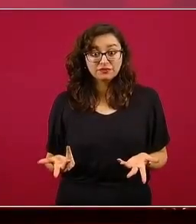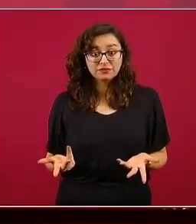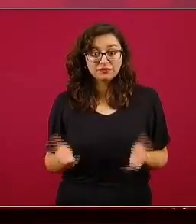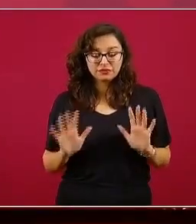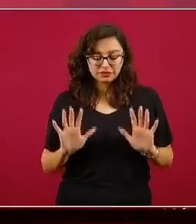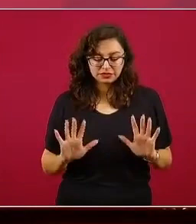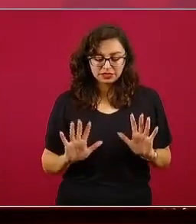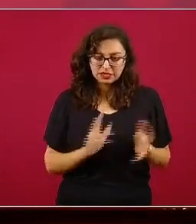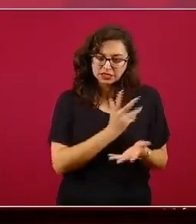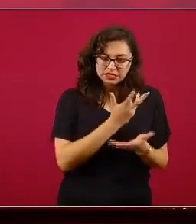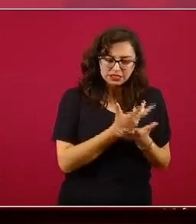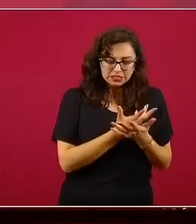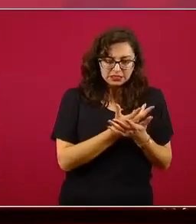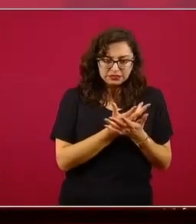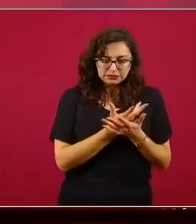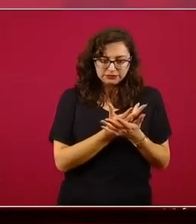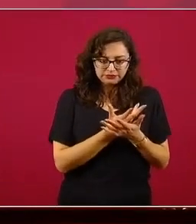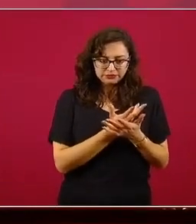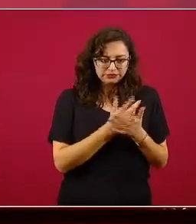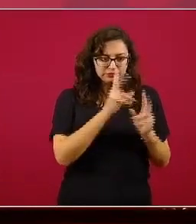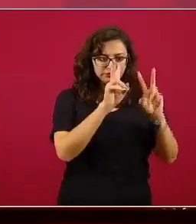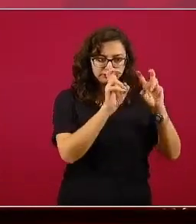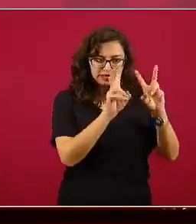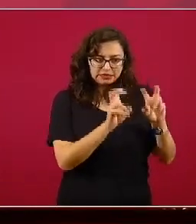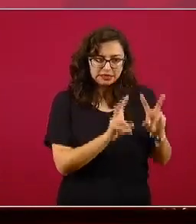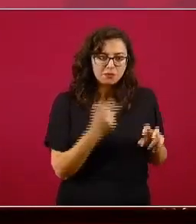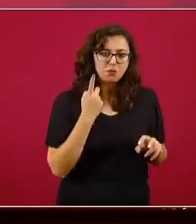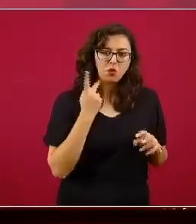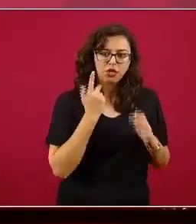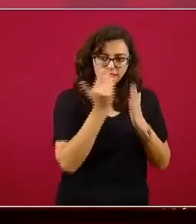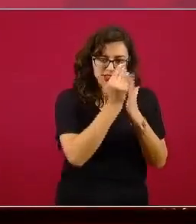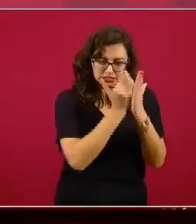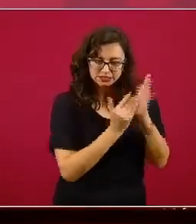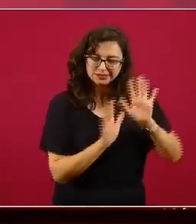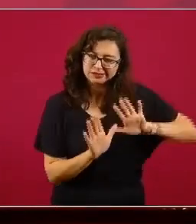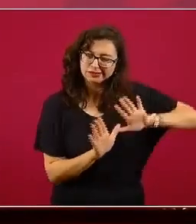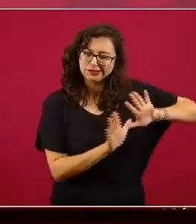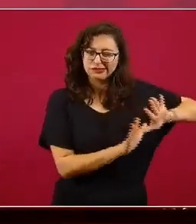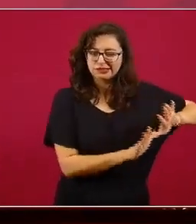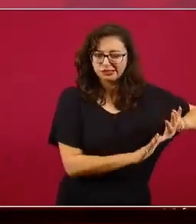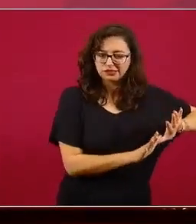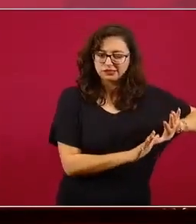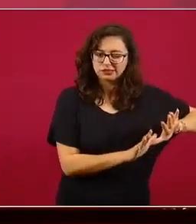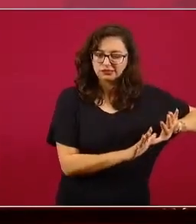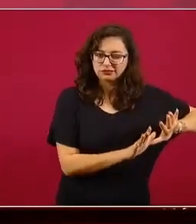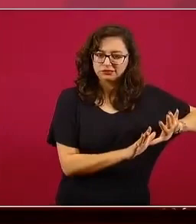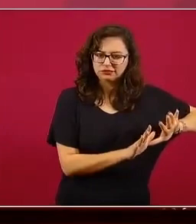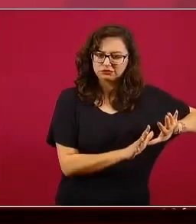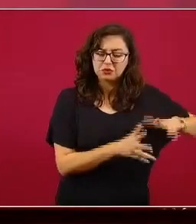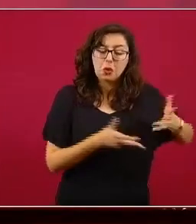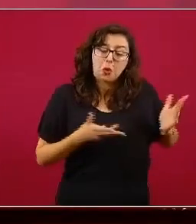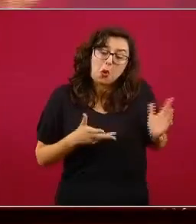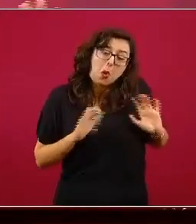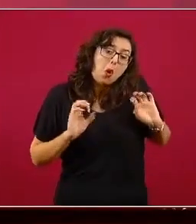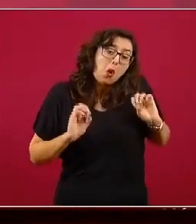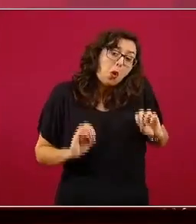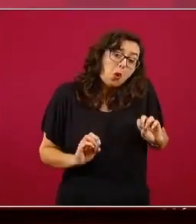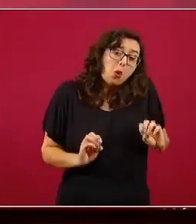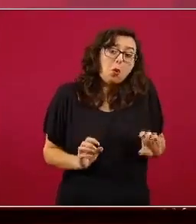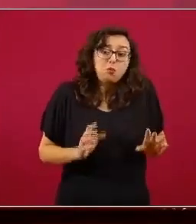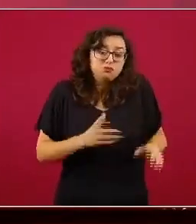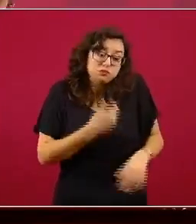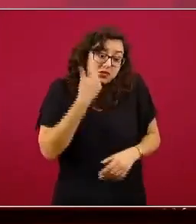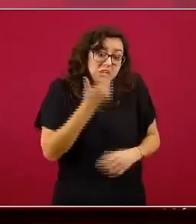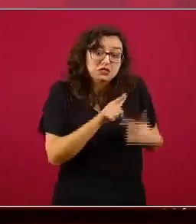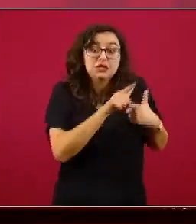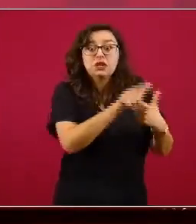Descansen un poquito agendas de otra naturaleza. O ténganlas, insisto, espero que mañana no haya